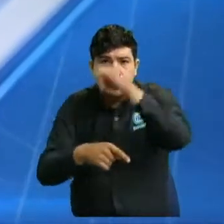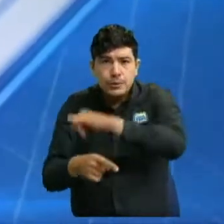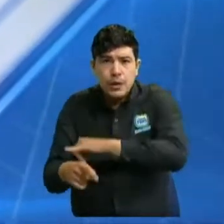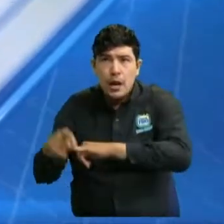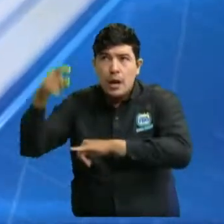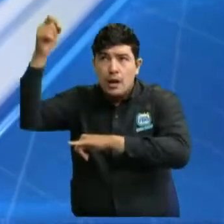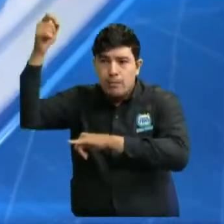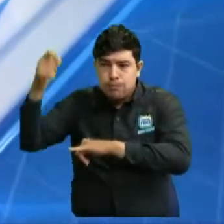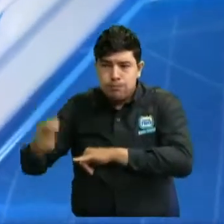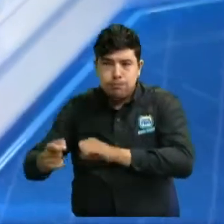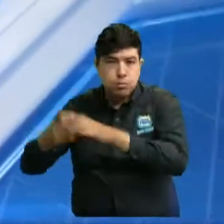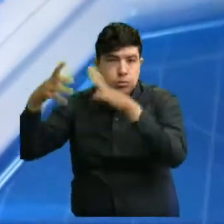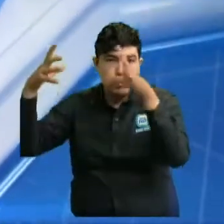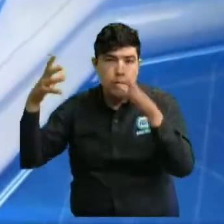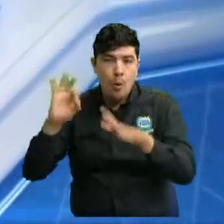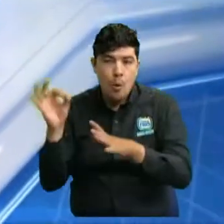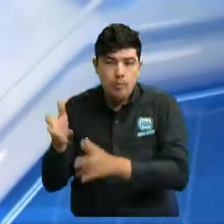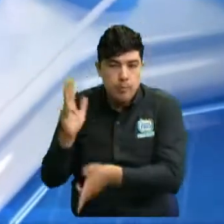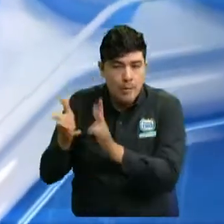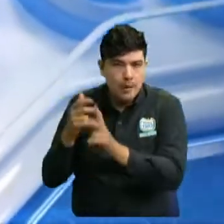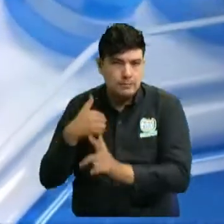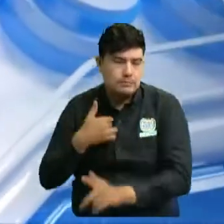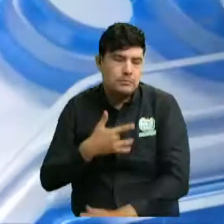disparos, fue una locura.